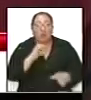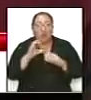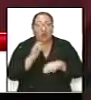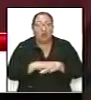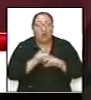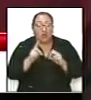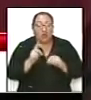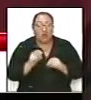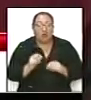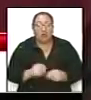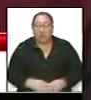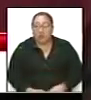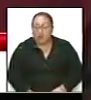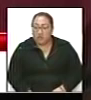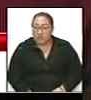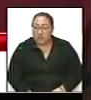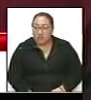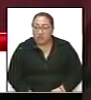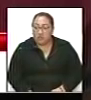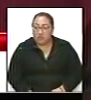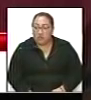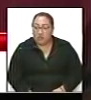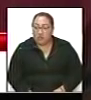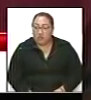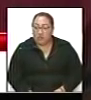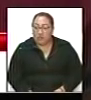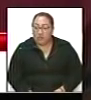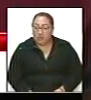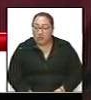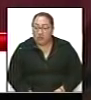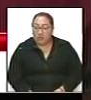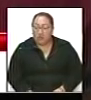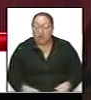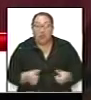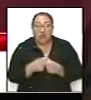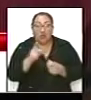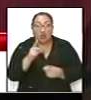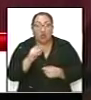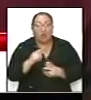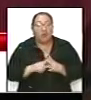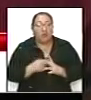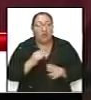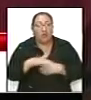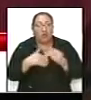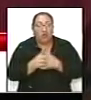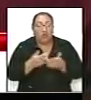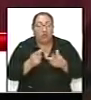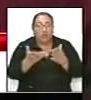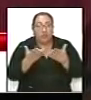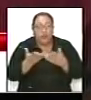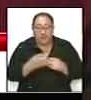ellos, señores de la representación nacional, es que el congresista Donaire inició todo el trámite al solicitar,